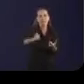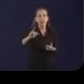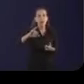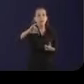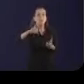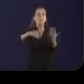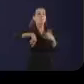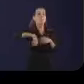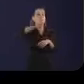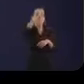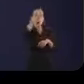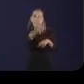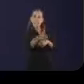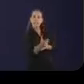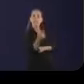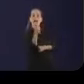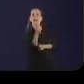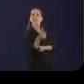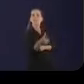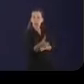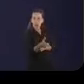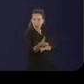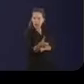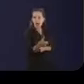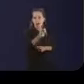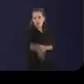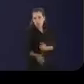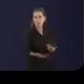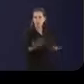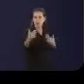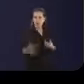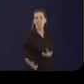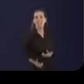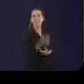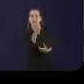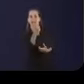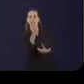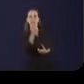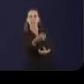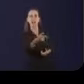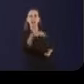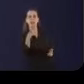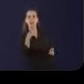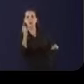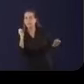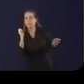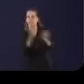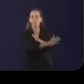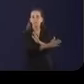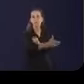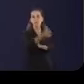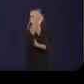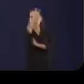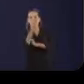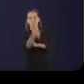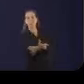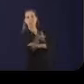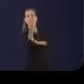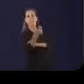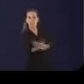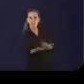armas de fuego para detener un delincuente que oponga resistencia o se esté dando a la fuga Asimismo en